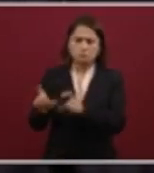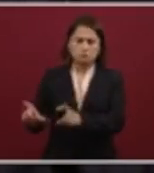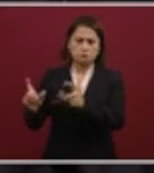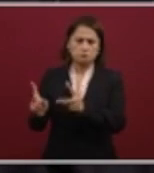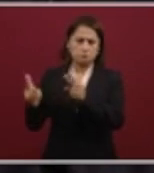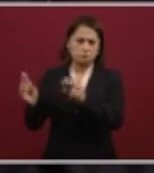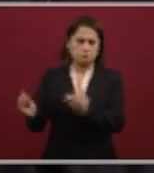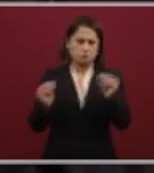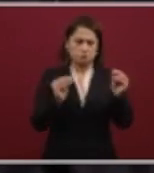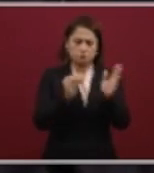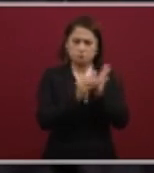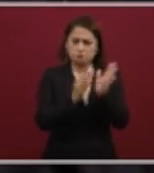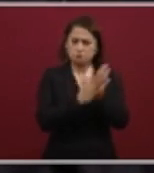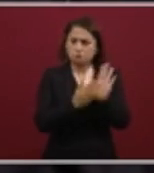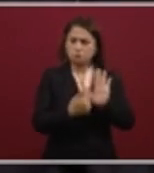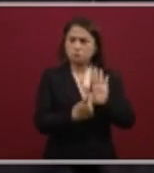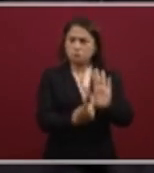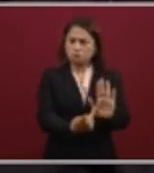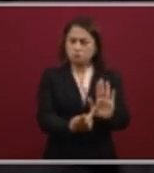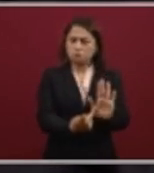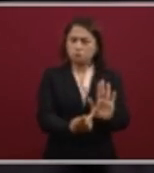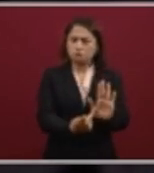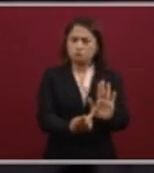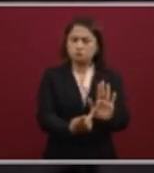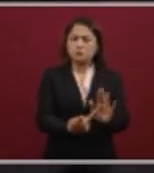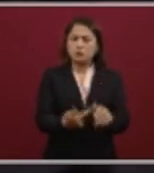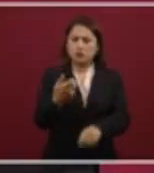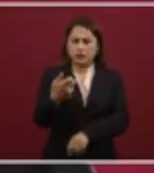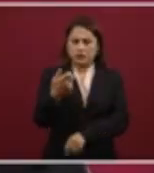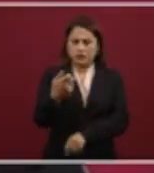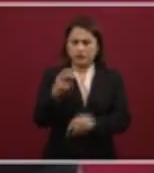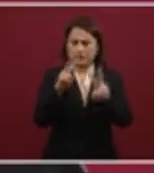En esencia, es